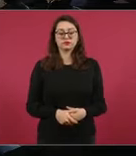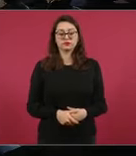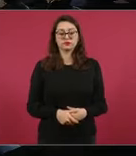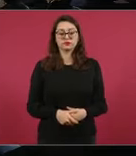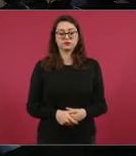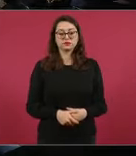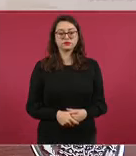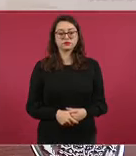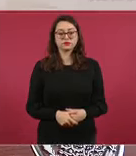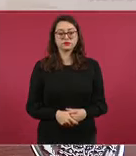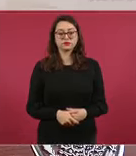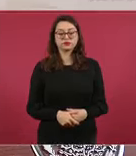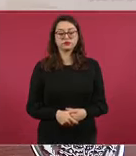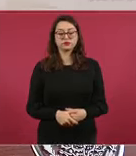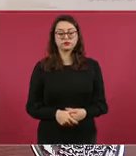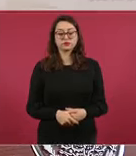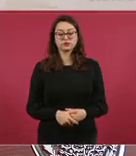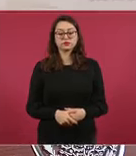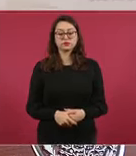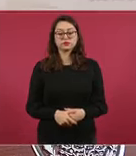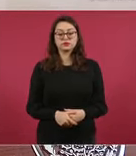es